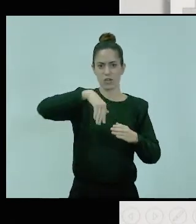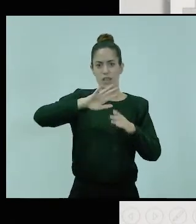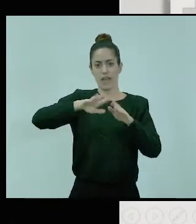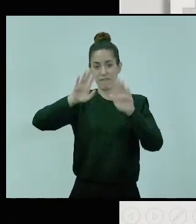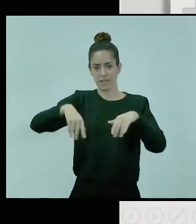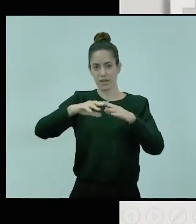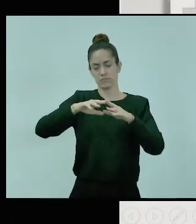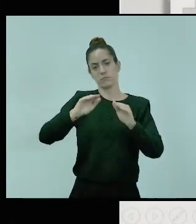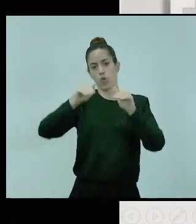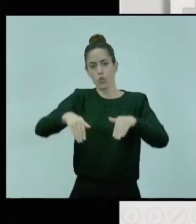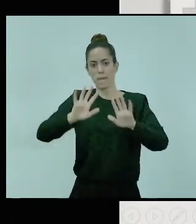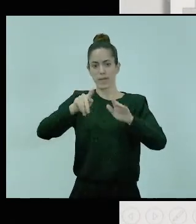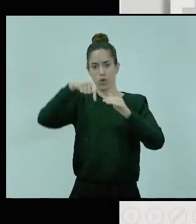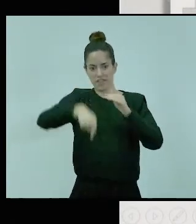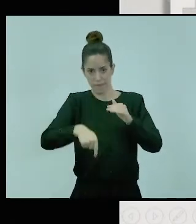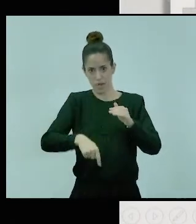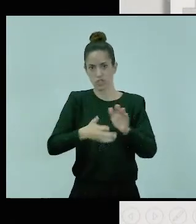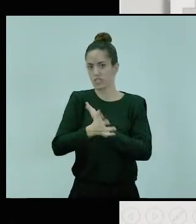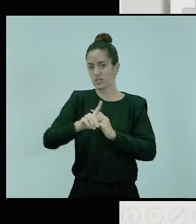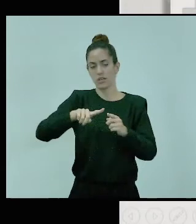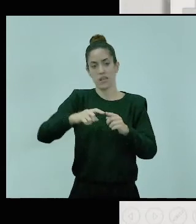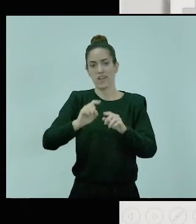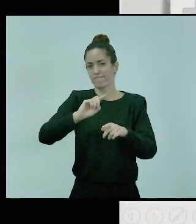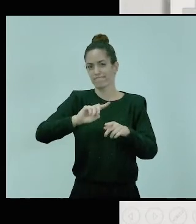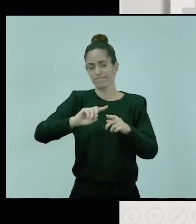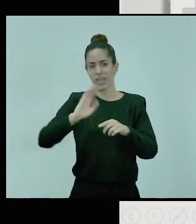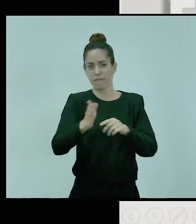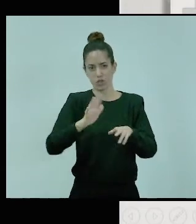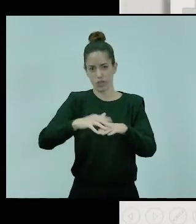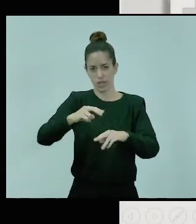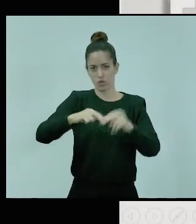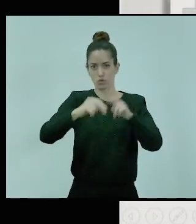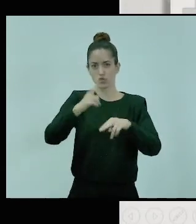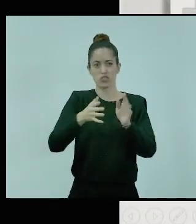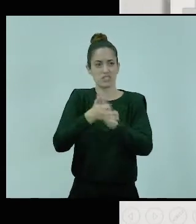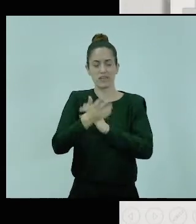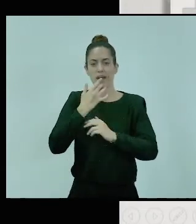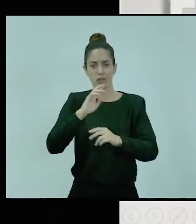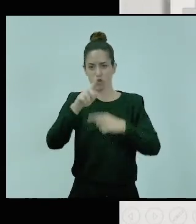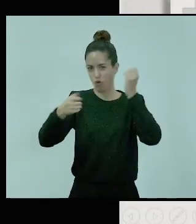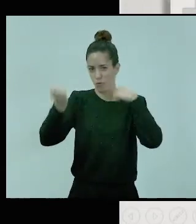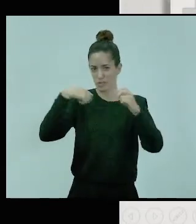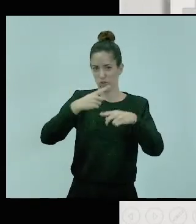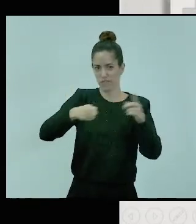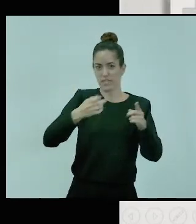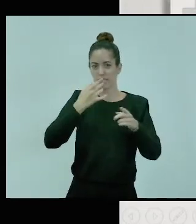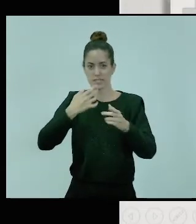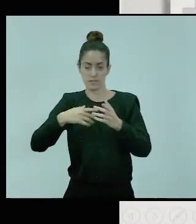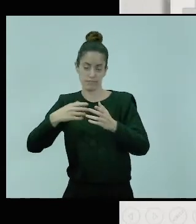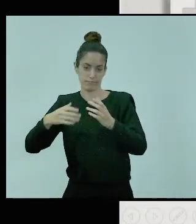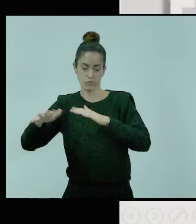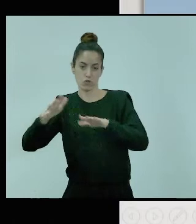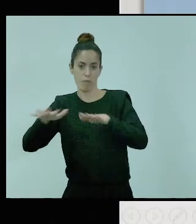abajo. Si fuese por algún defecto de construcción, el comportamiento sería muy distinto frente a lo que hace el